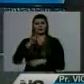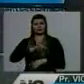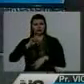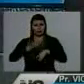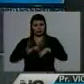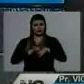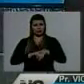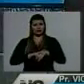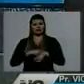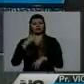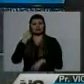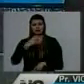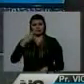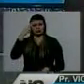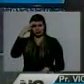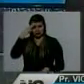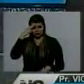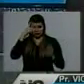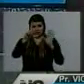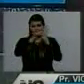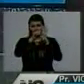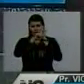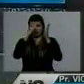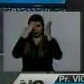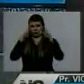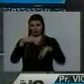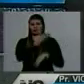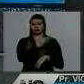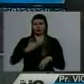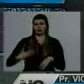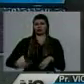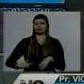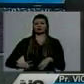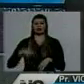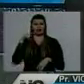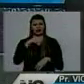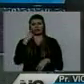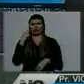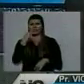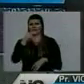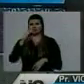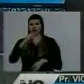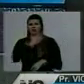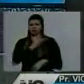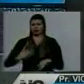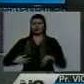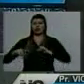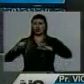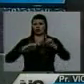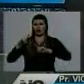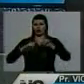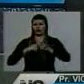toca vivir respetando las leyes del país. El presidente tiene que prometer que gobernará el país